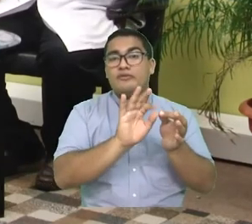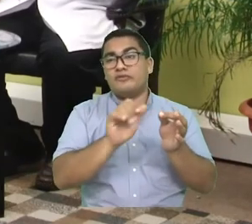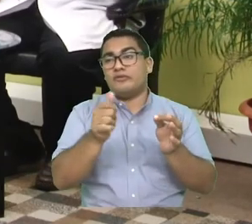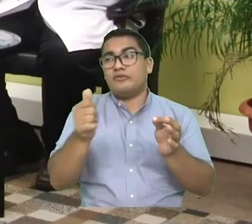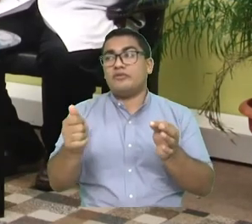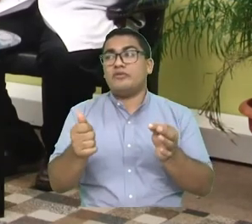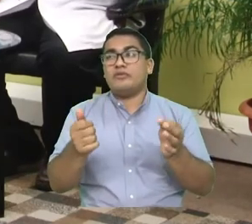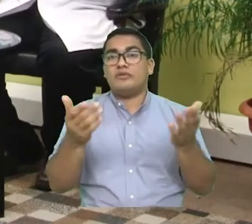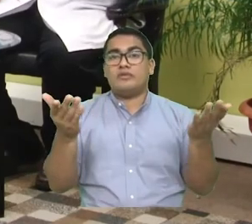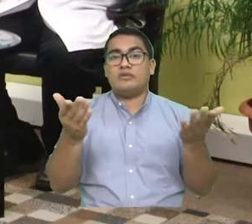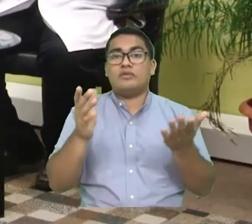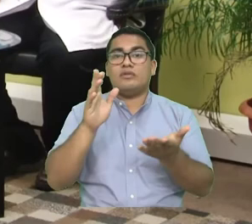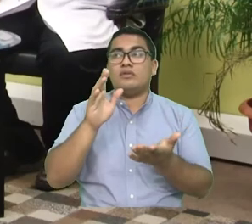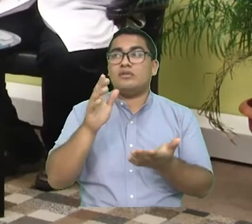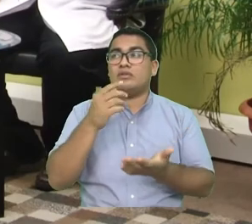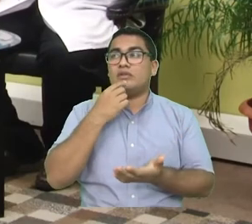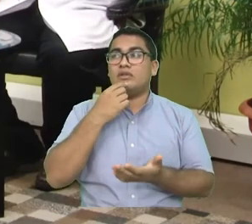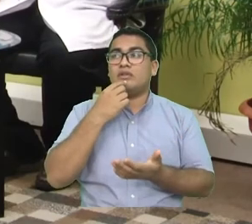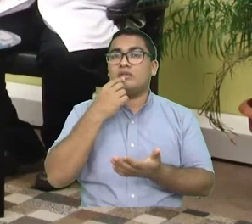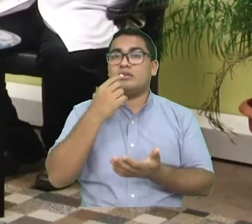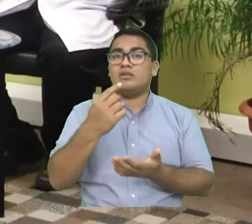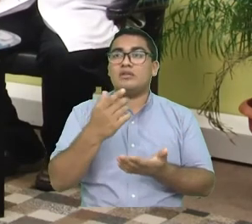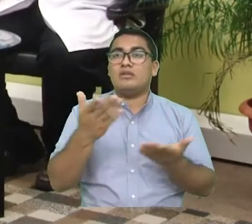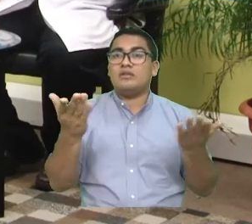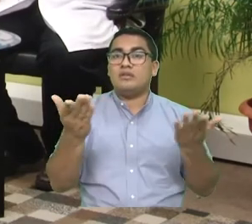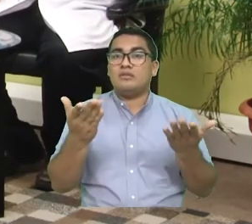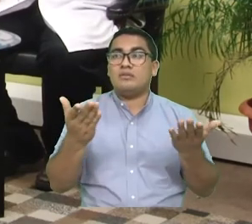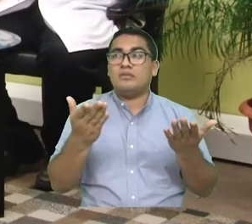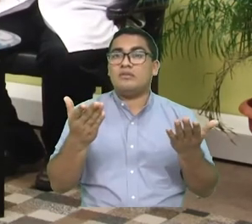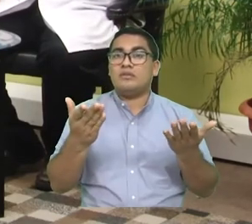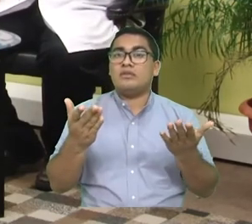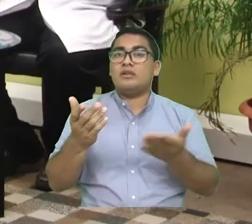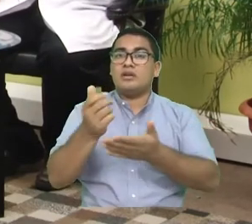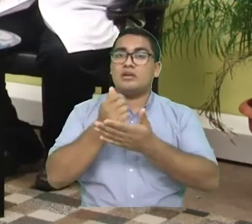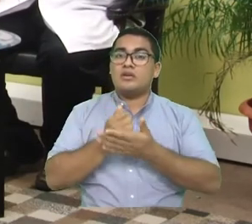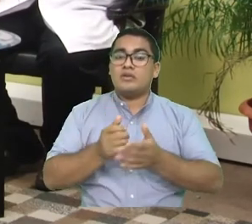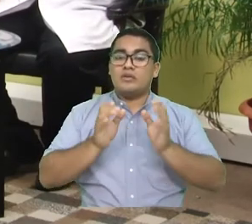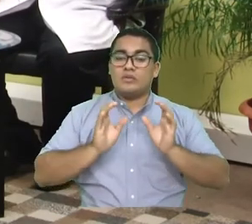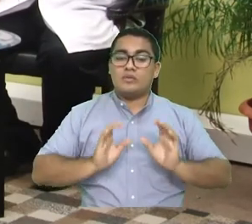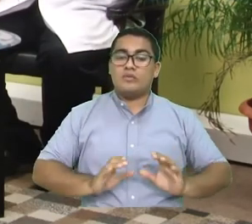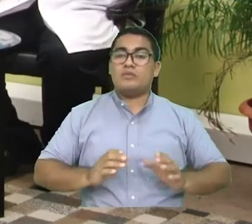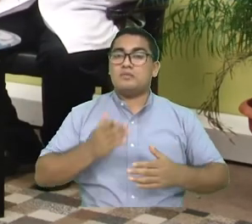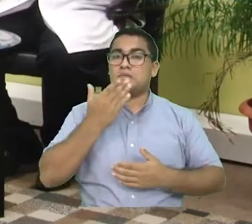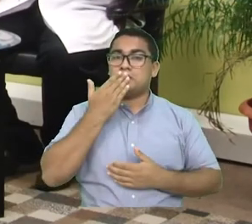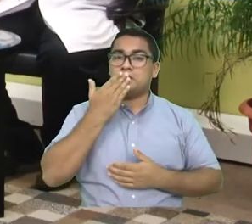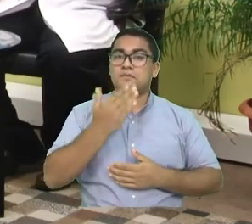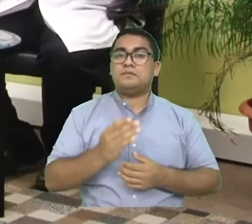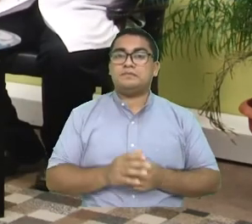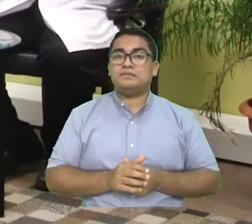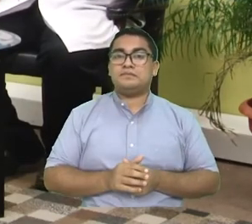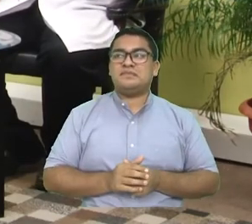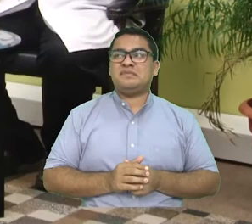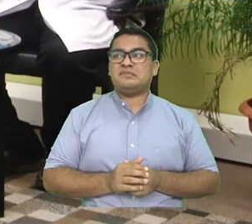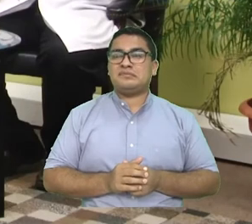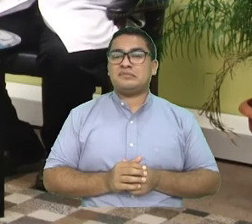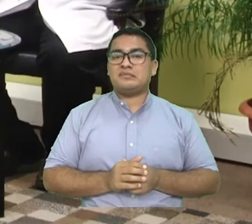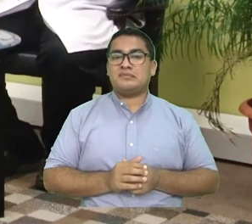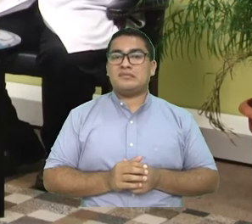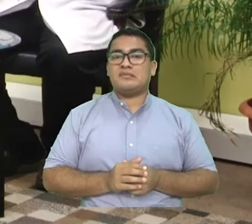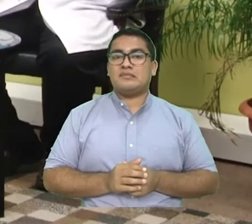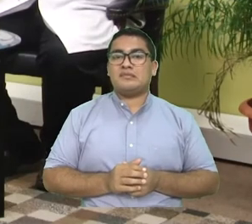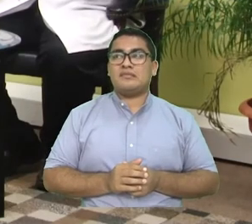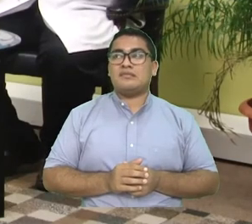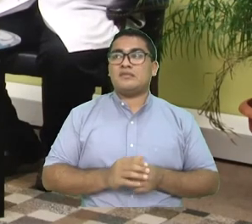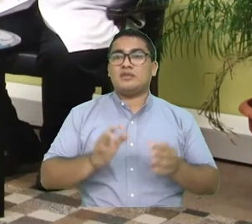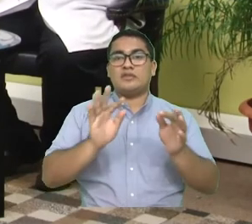de predominio las rojas son mejores, son más digeribles y ayudan mayor al tracto gastrointestinal. Mantener lo que son